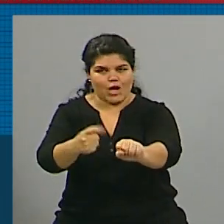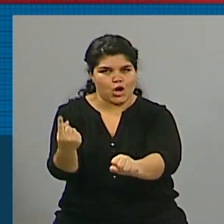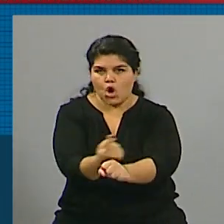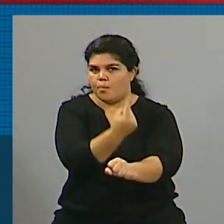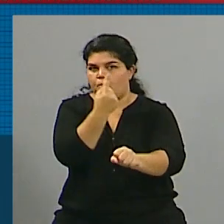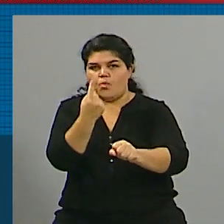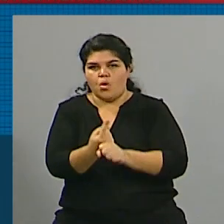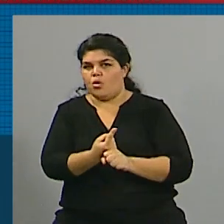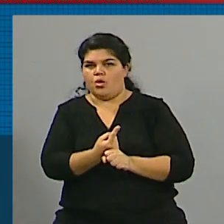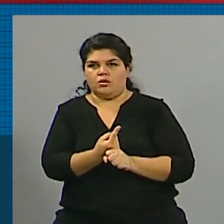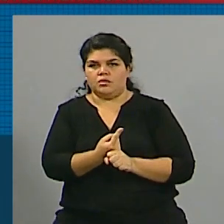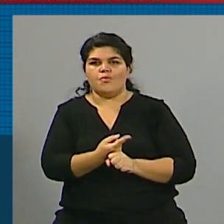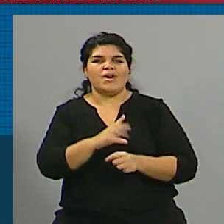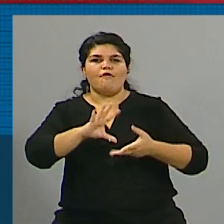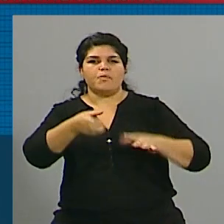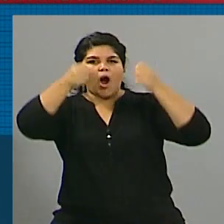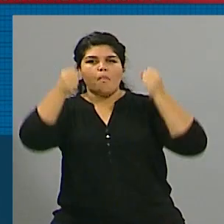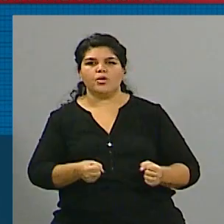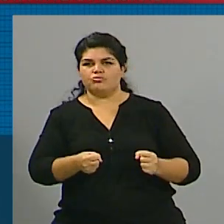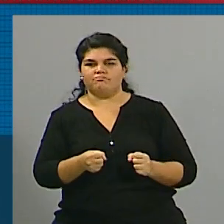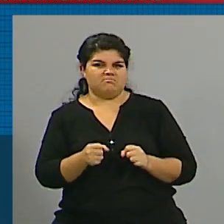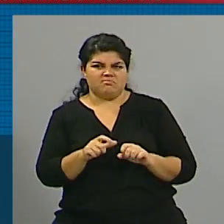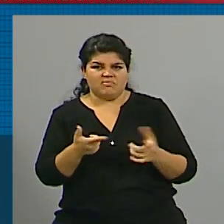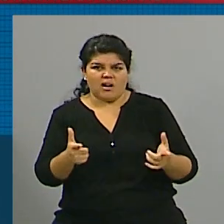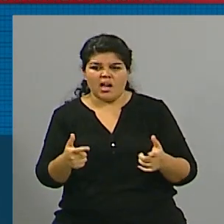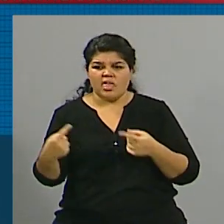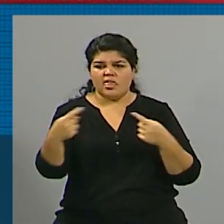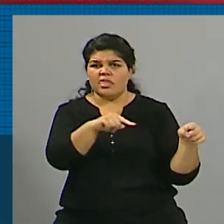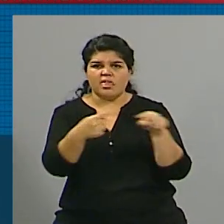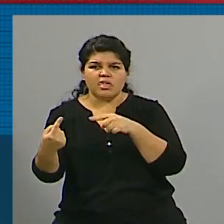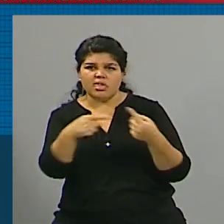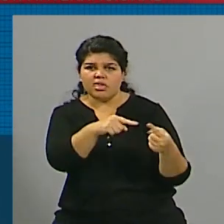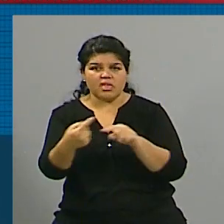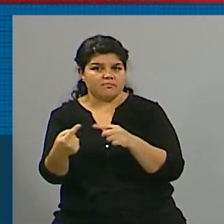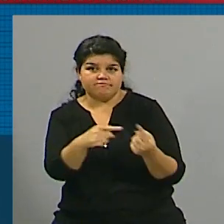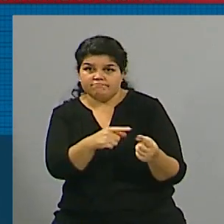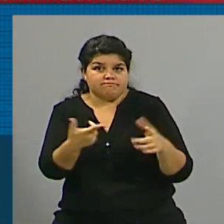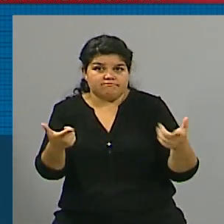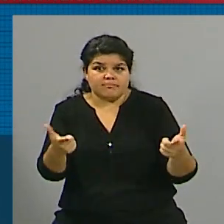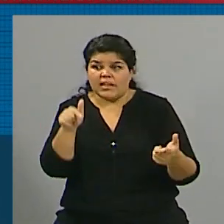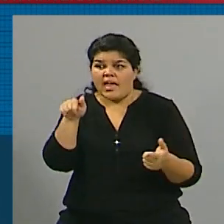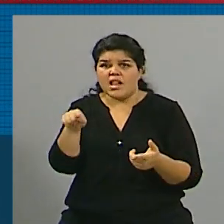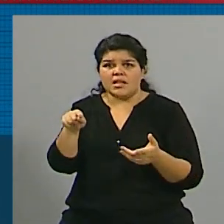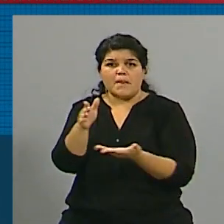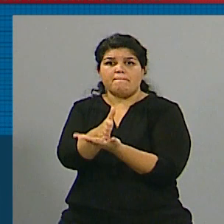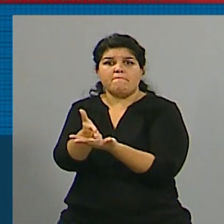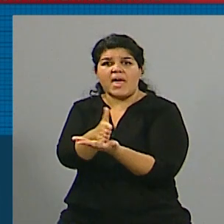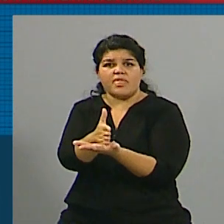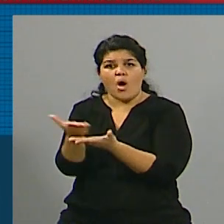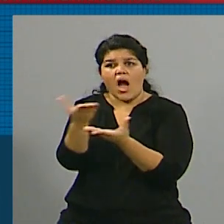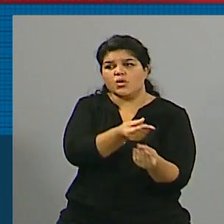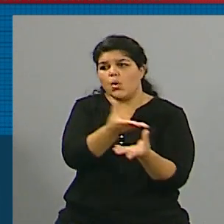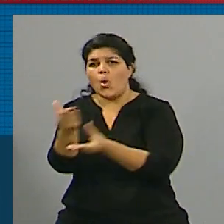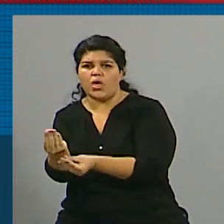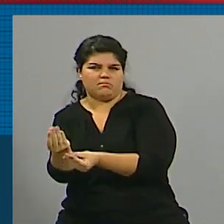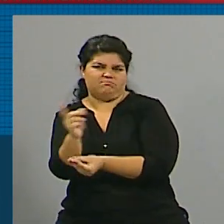entender que no hay una posición o una discusión objetiva, en el sentido de que Zelensky represente un punto medio. Zelensky representa el